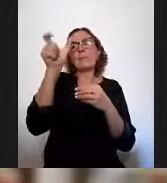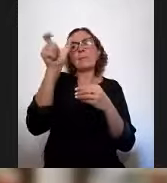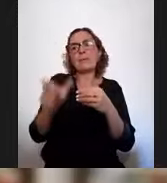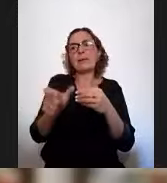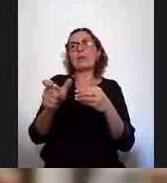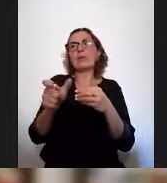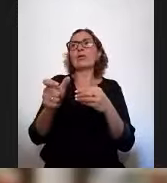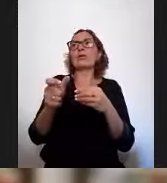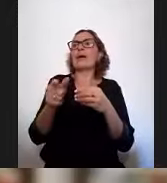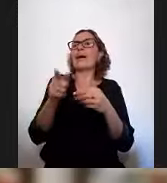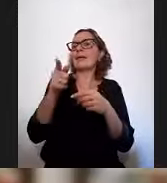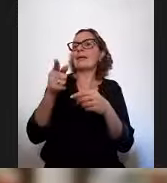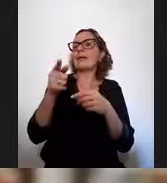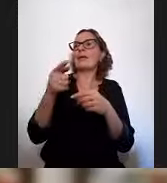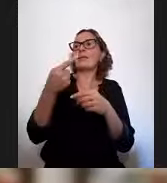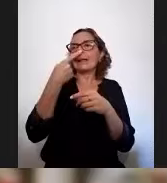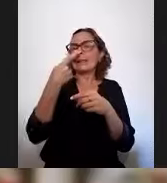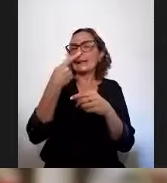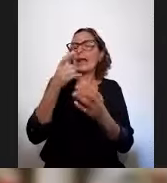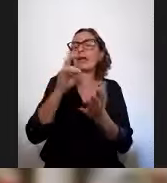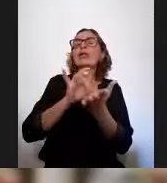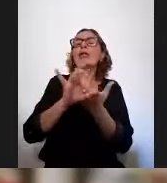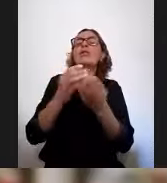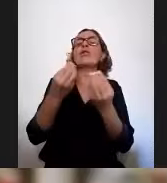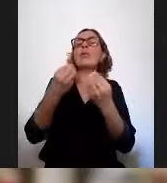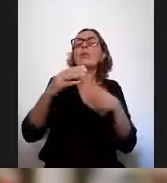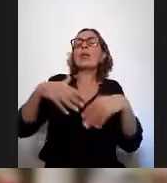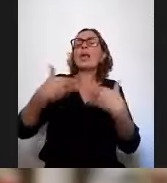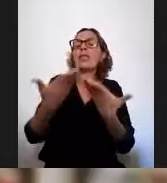a brindar los servicios, cuáles son